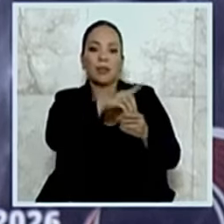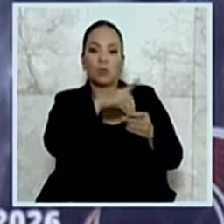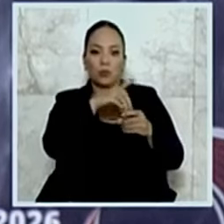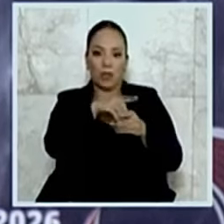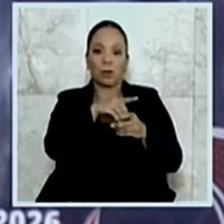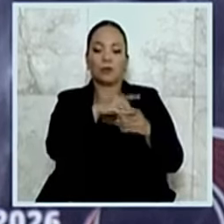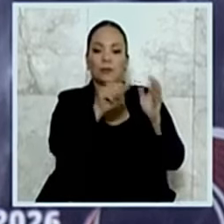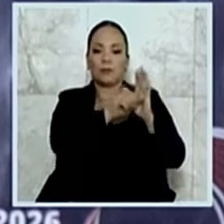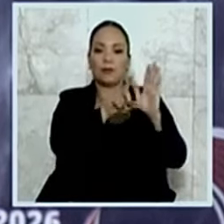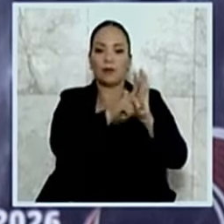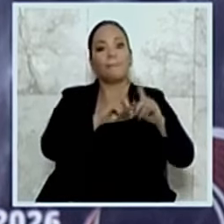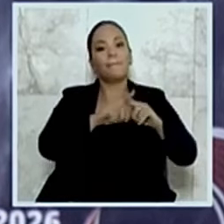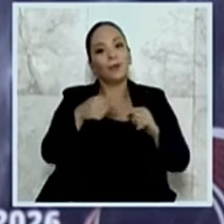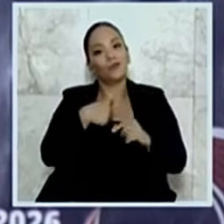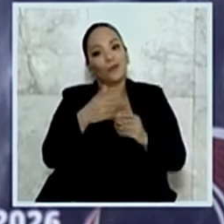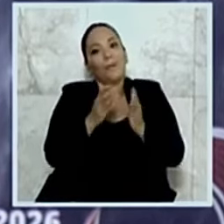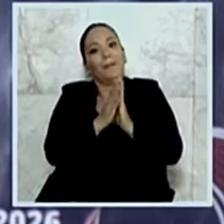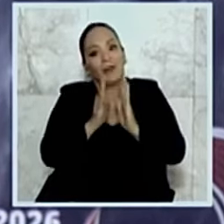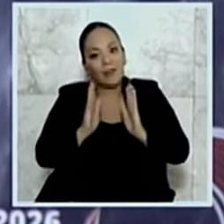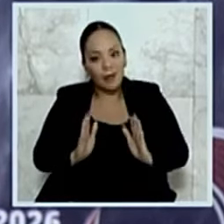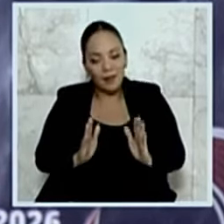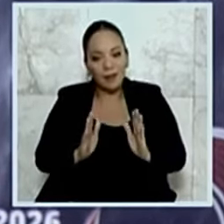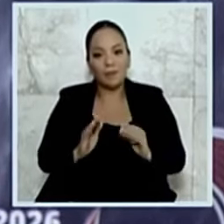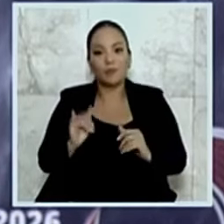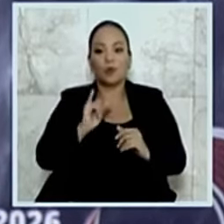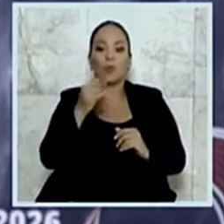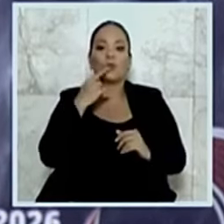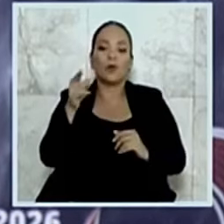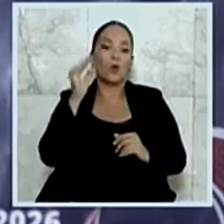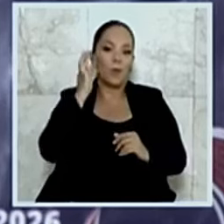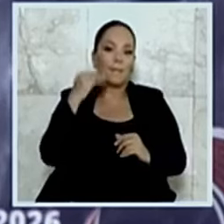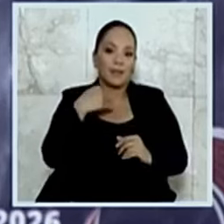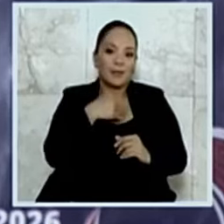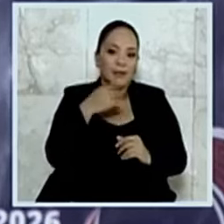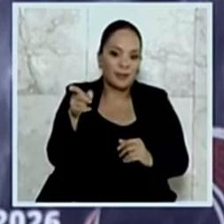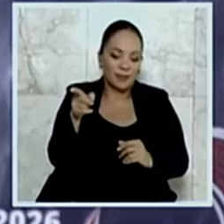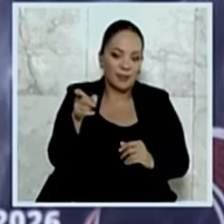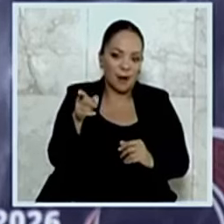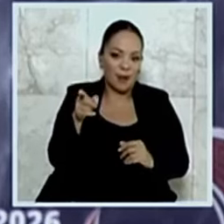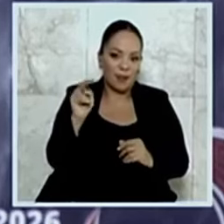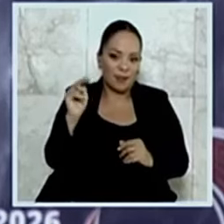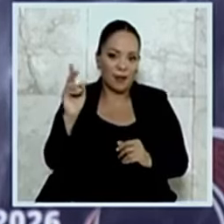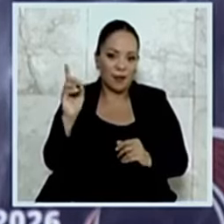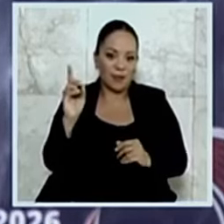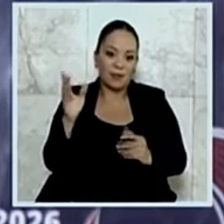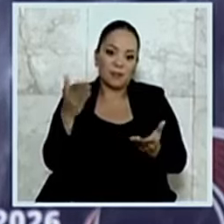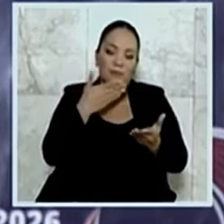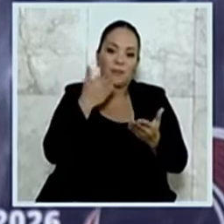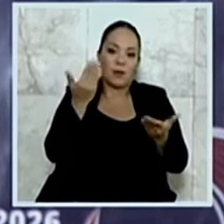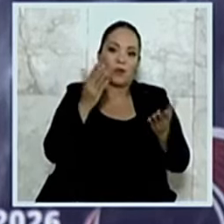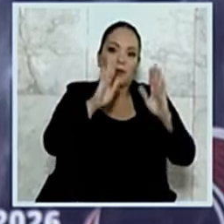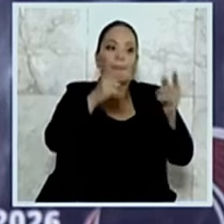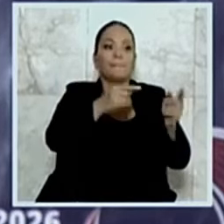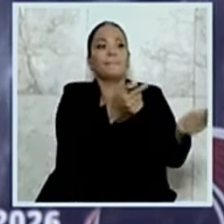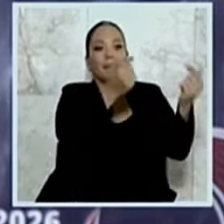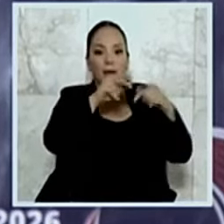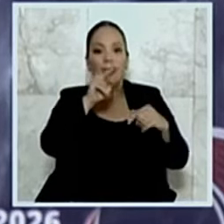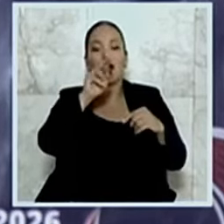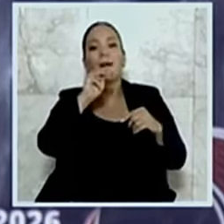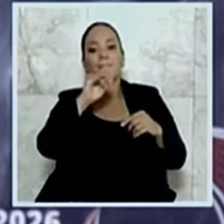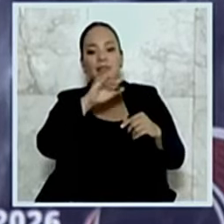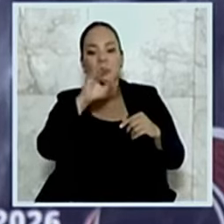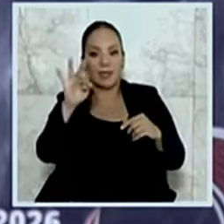la tecnología. Entonces, yo agradezco la iniciativa de innovación por parte de los diputados de la Asamblea, pero